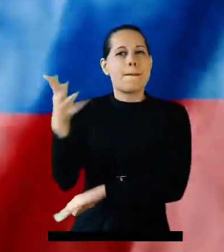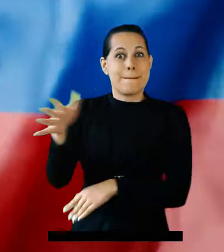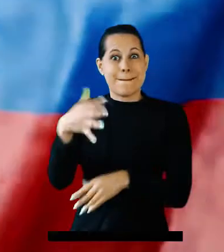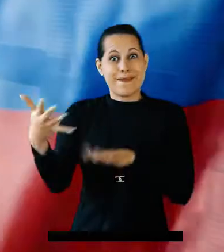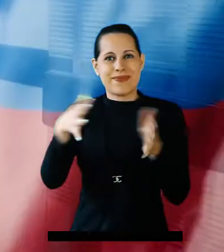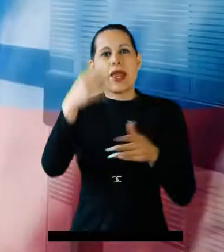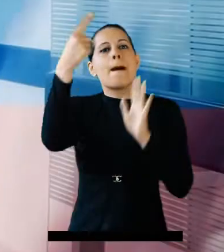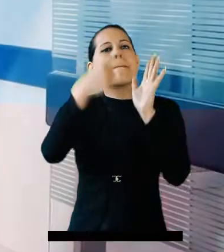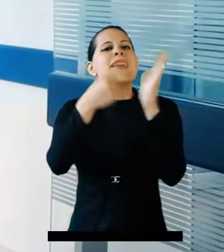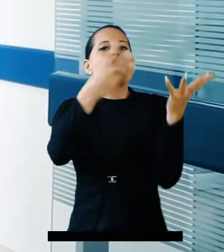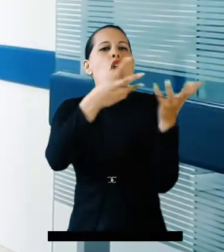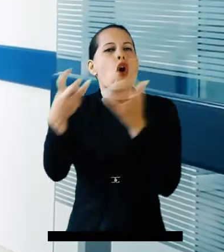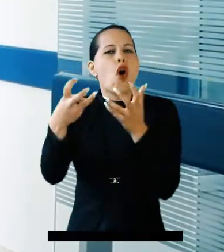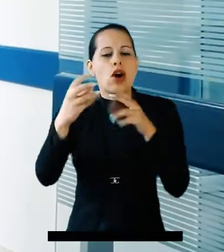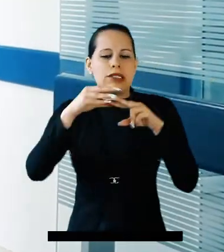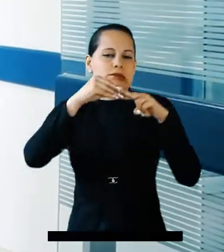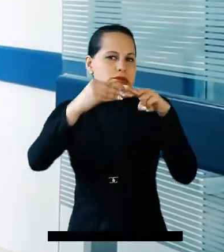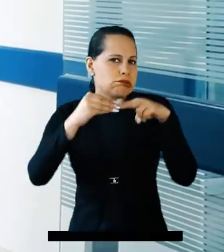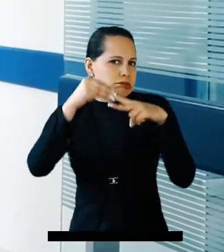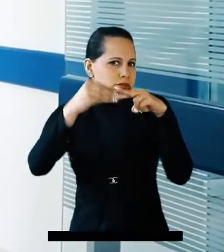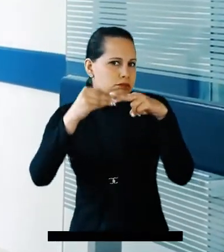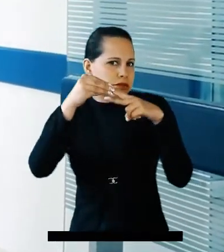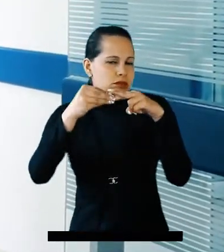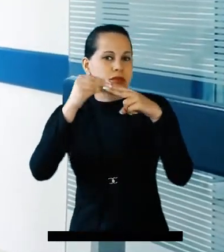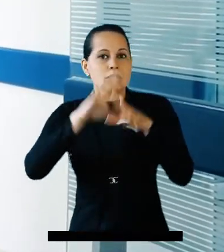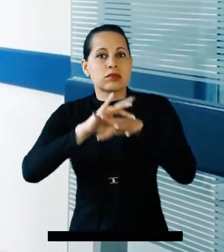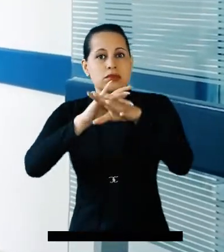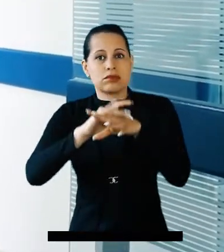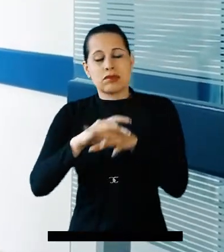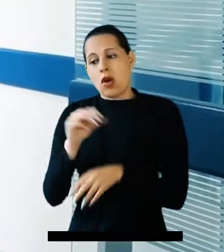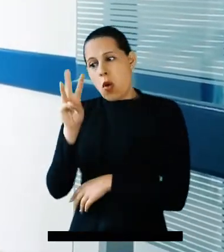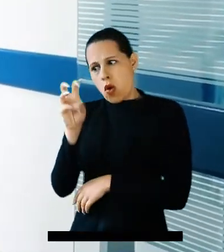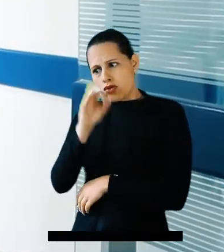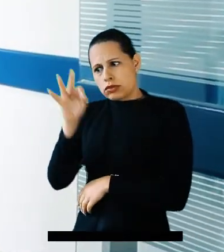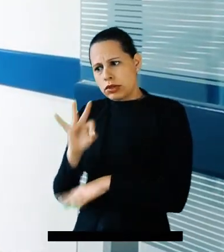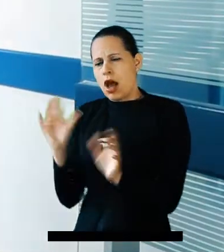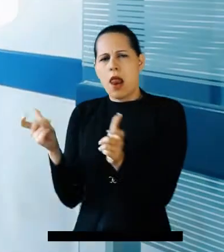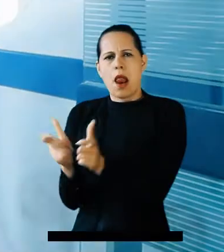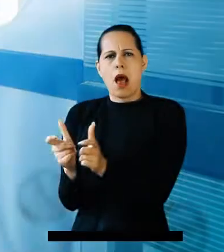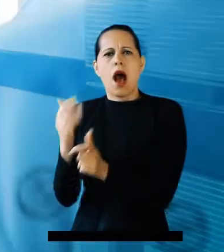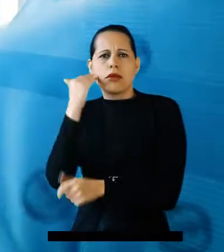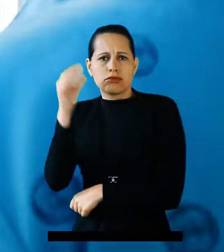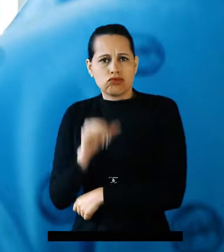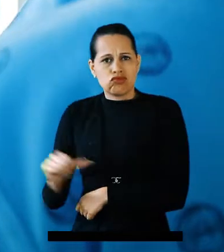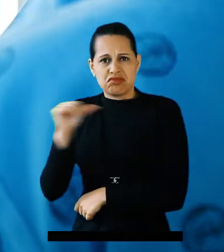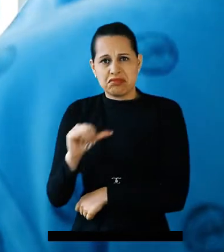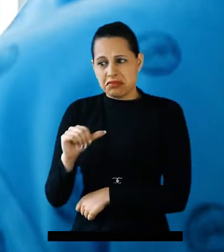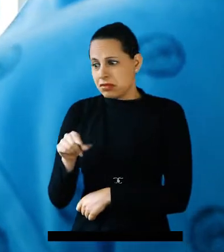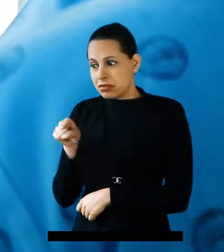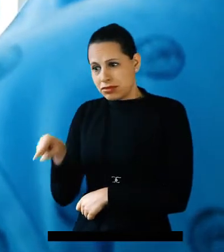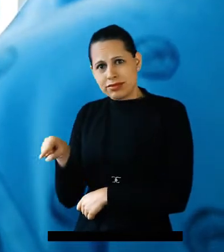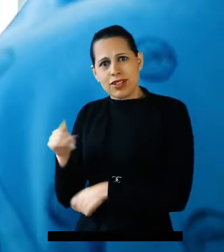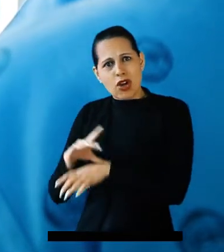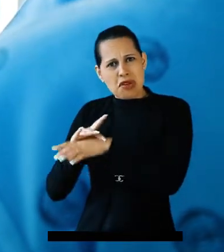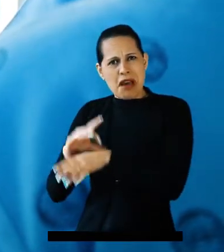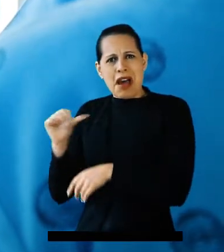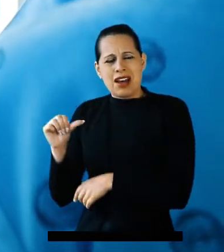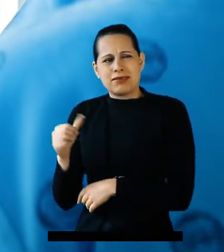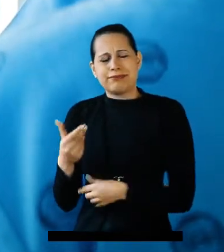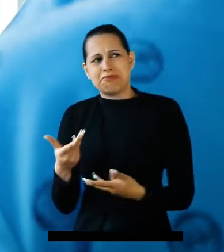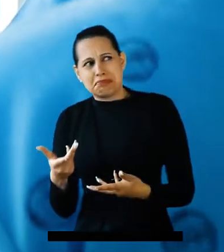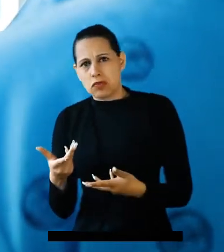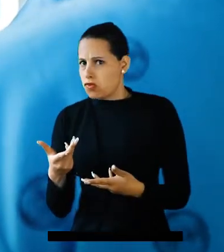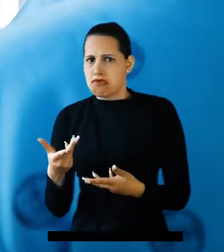de 1.800 ortopedistas y de ellos menos de un 8% son mujeres. Pero eso no detuvo a la doctora Aida en escoger